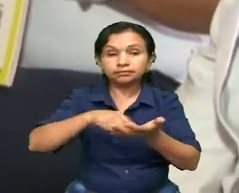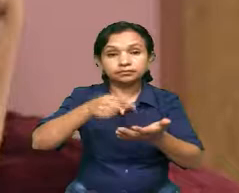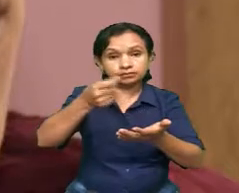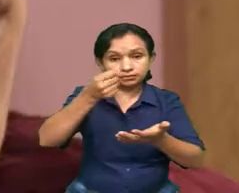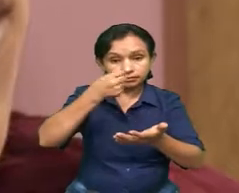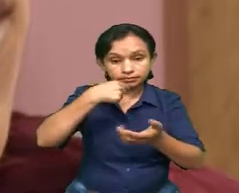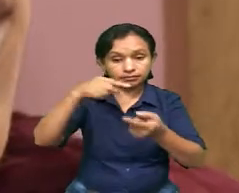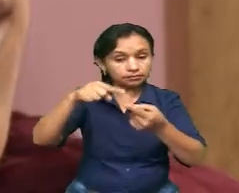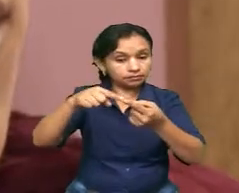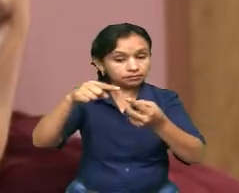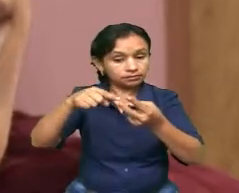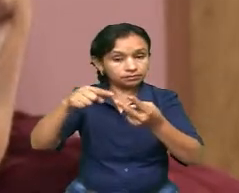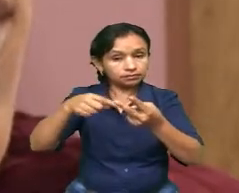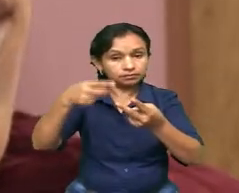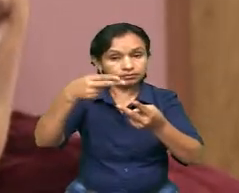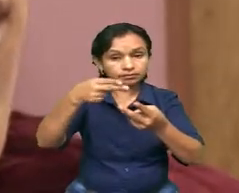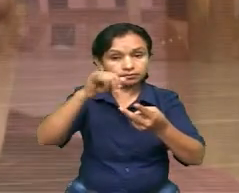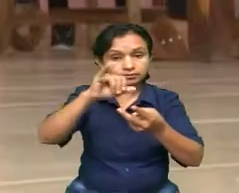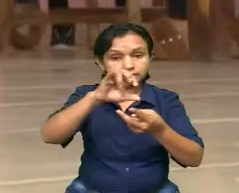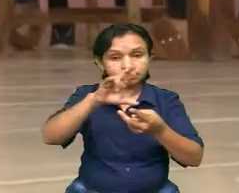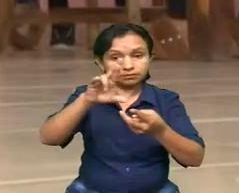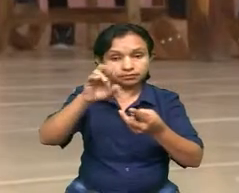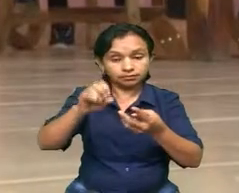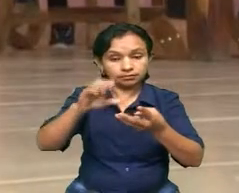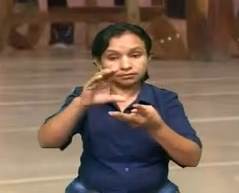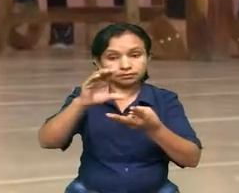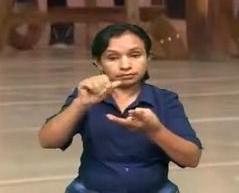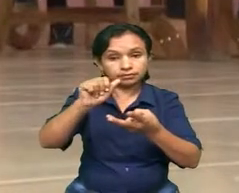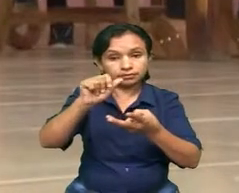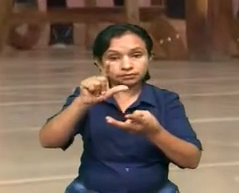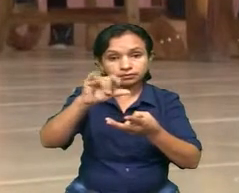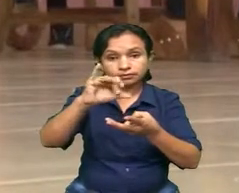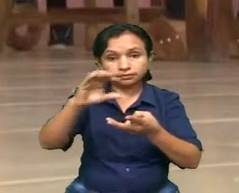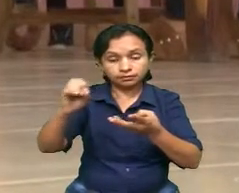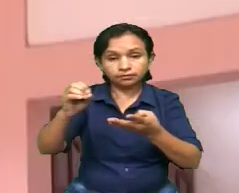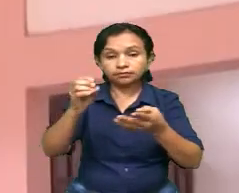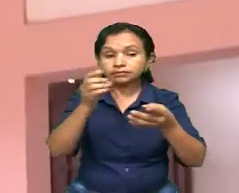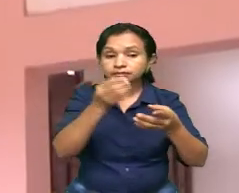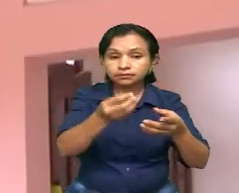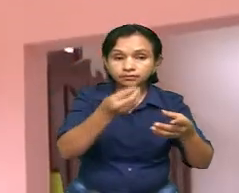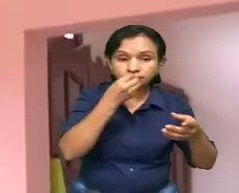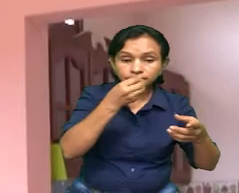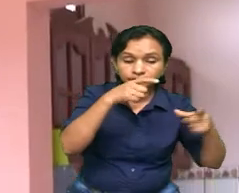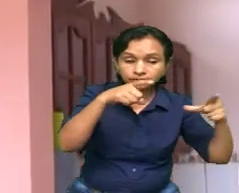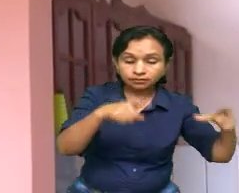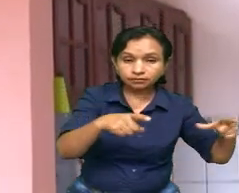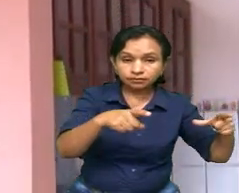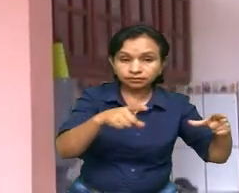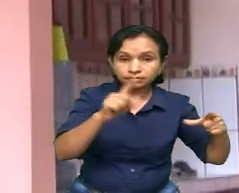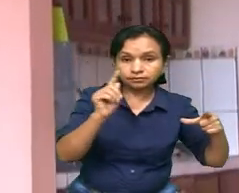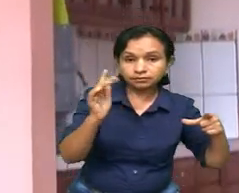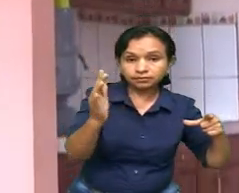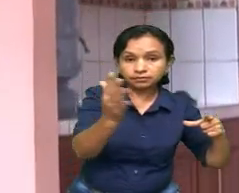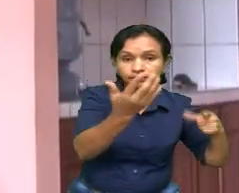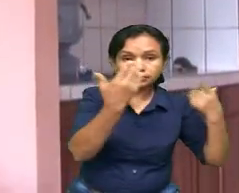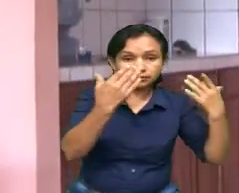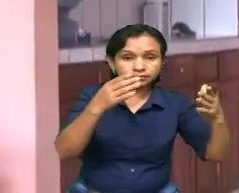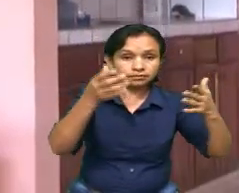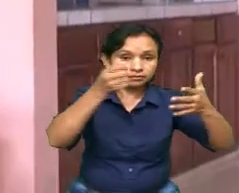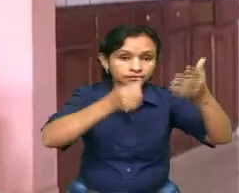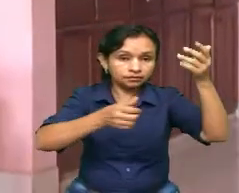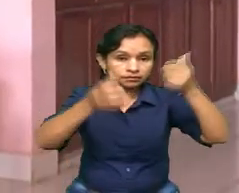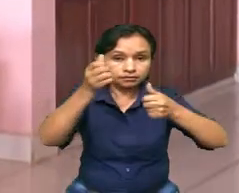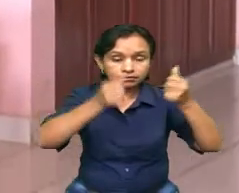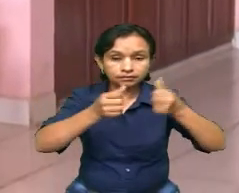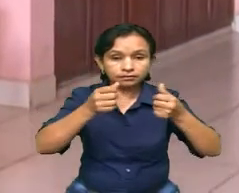fólico, hierro y calcio, pero también tiene que estar en alimentación, ¿verdad? Por ejemplo, el calcio en todos los productos lácteos, leche,